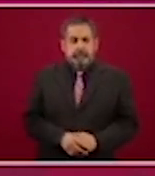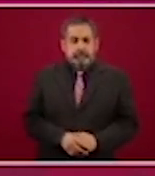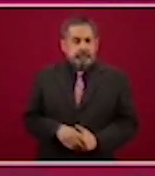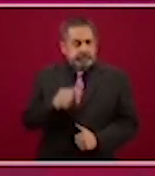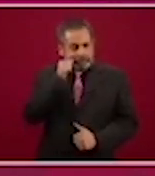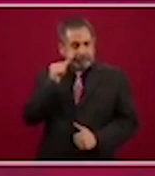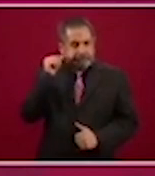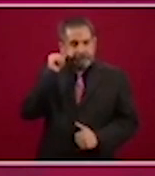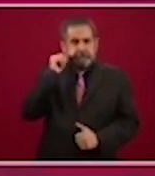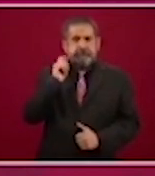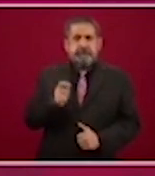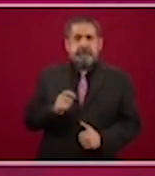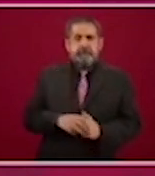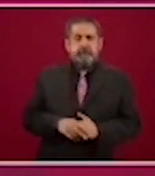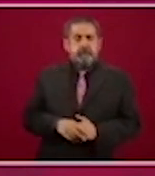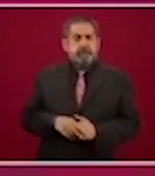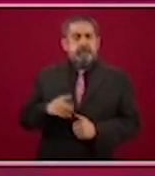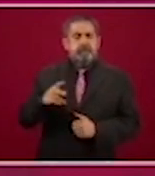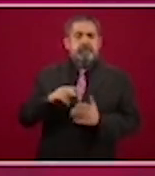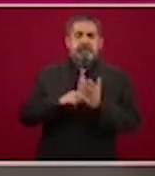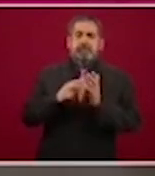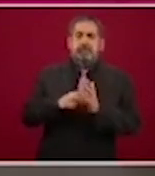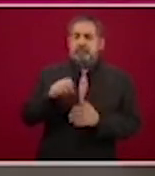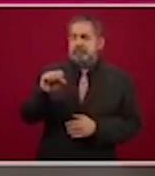Ayer el ingeniero Slim